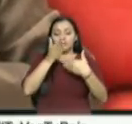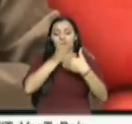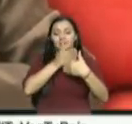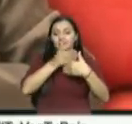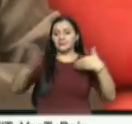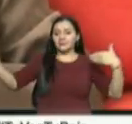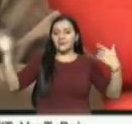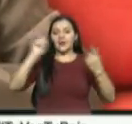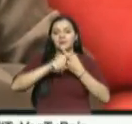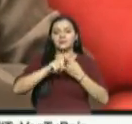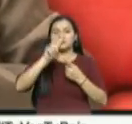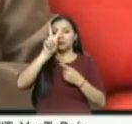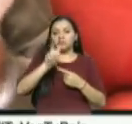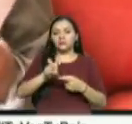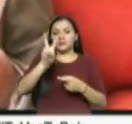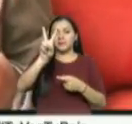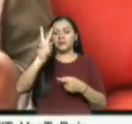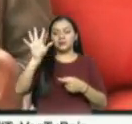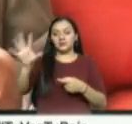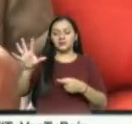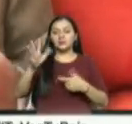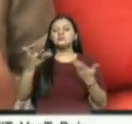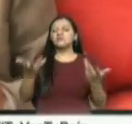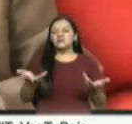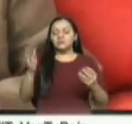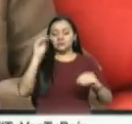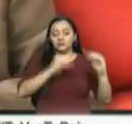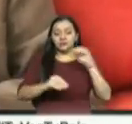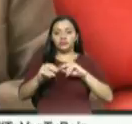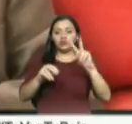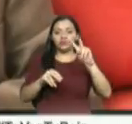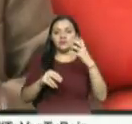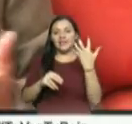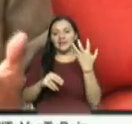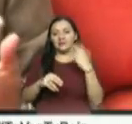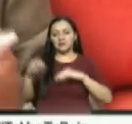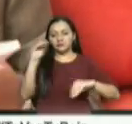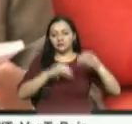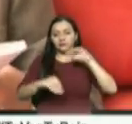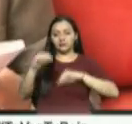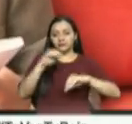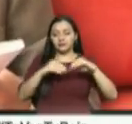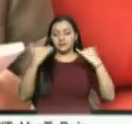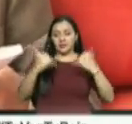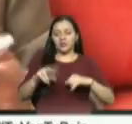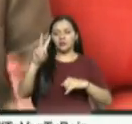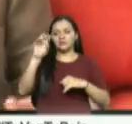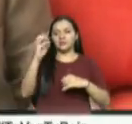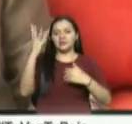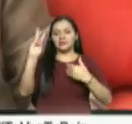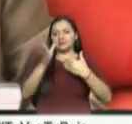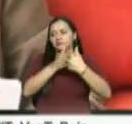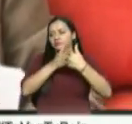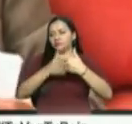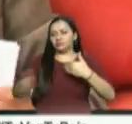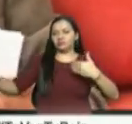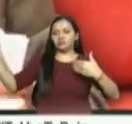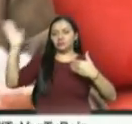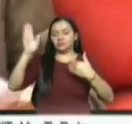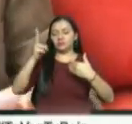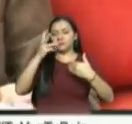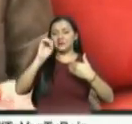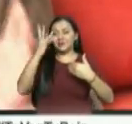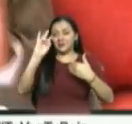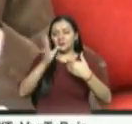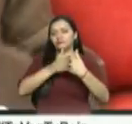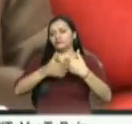el 2025, porque esto fue construido el 2015. Para nosotros como Red de Maestros es nuestro interés y nuestro objetivo el